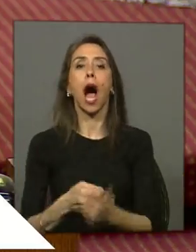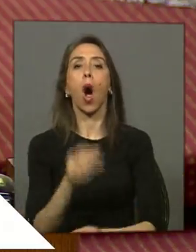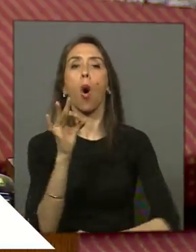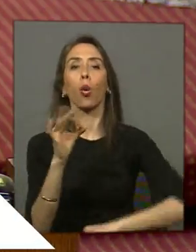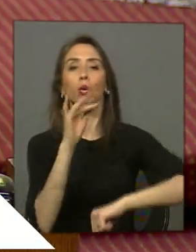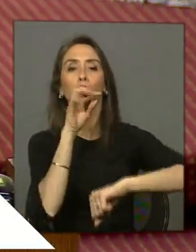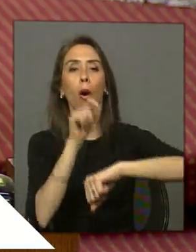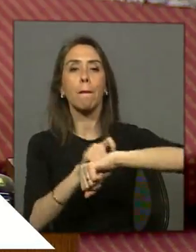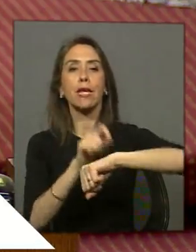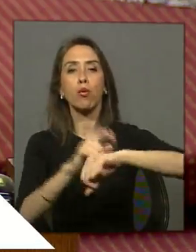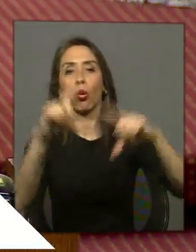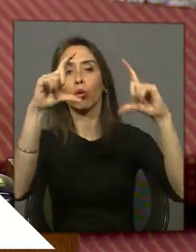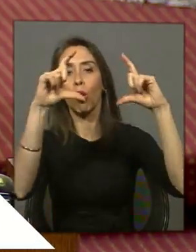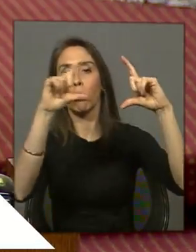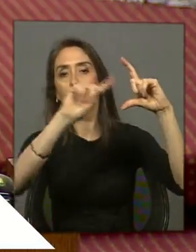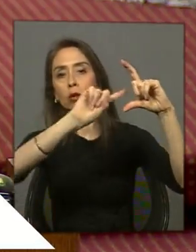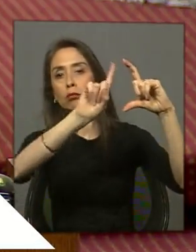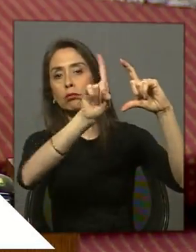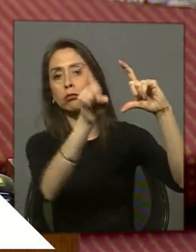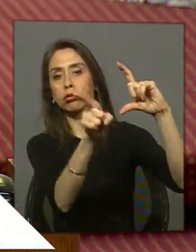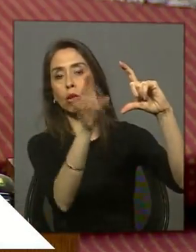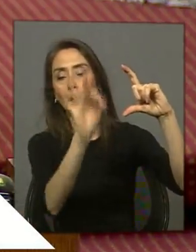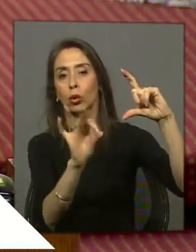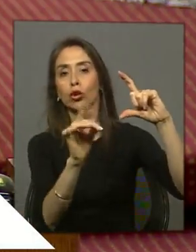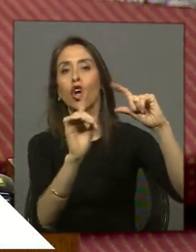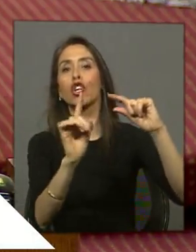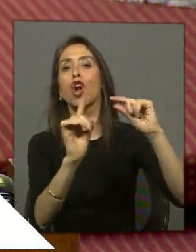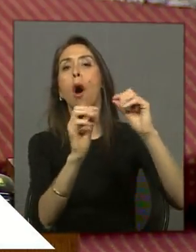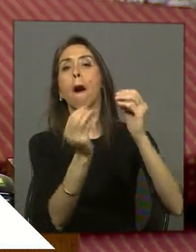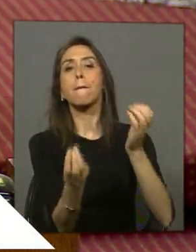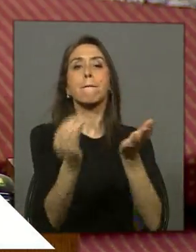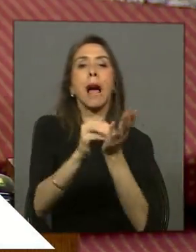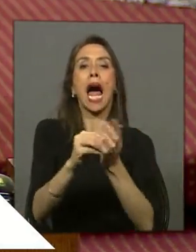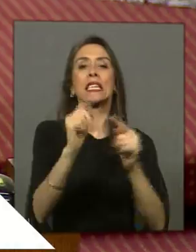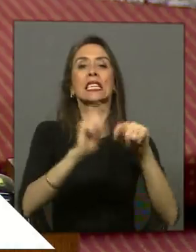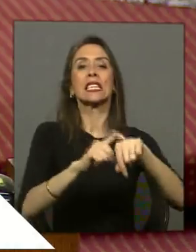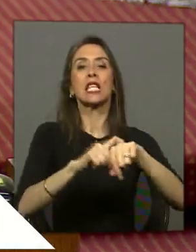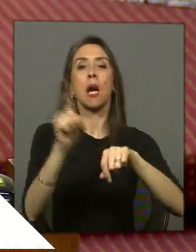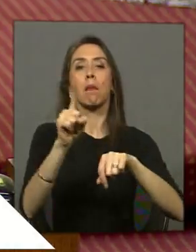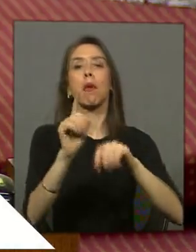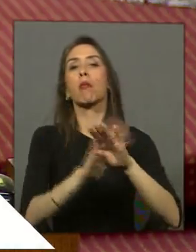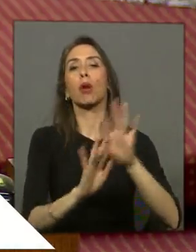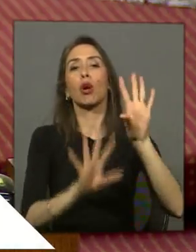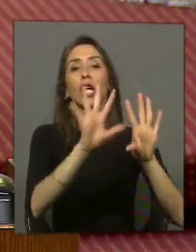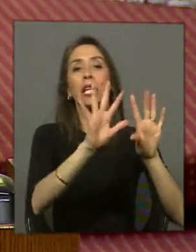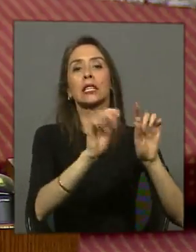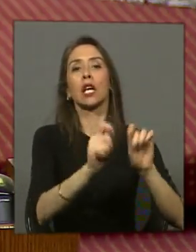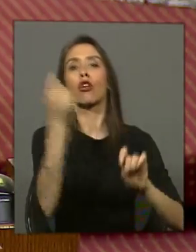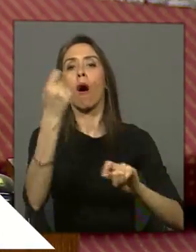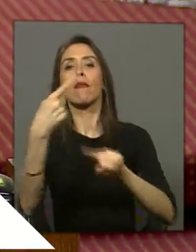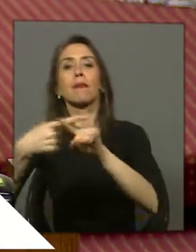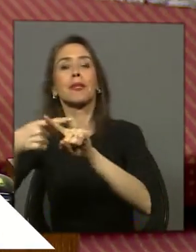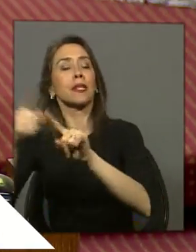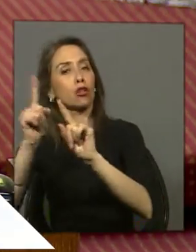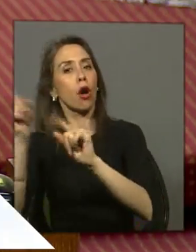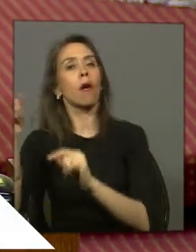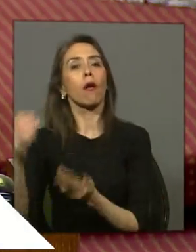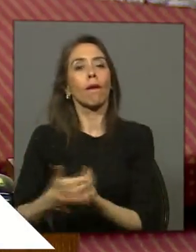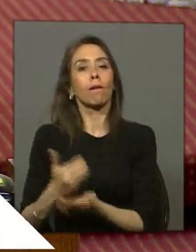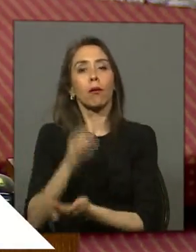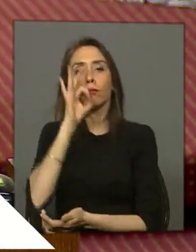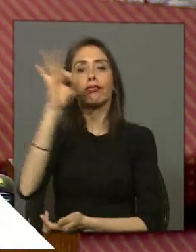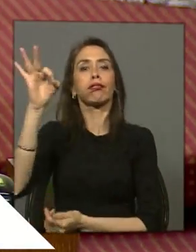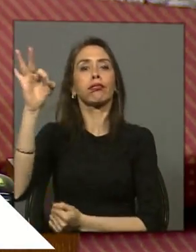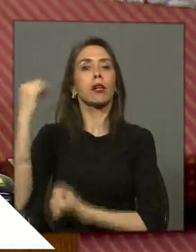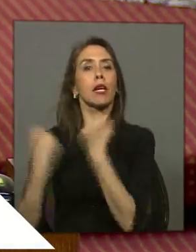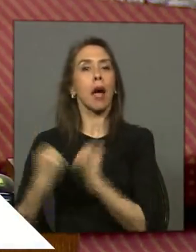sí era una arbitrariedad y constituía un enriquecimiento sin causa para los dueños locales comerciales. En segundo lugar, se termina con